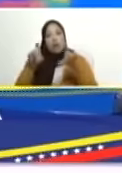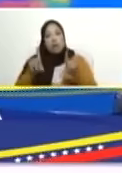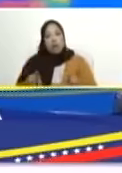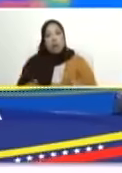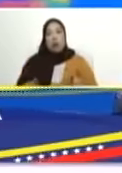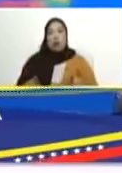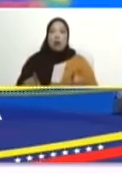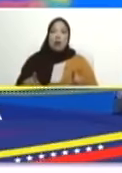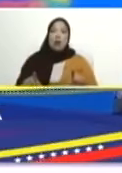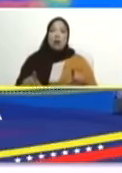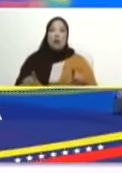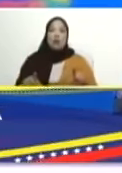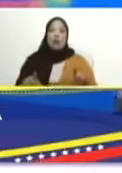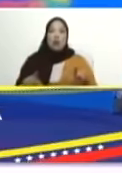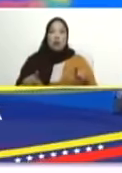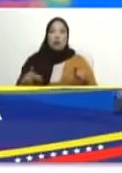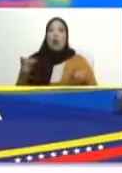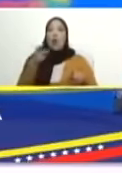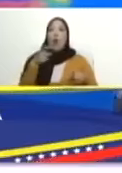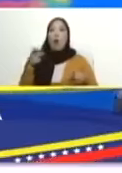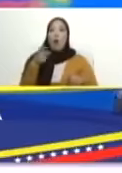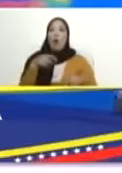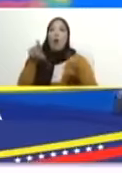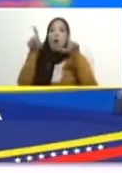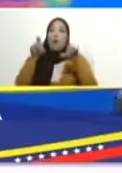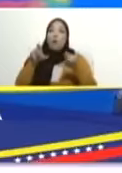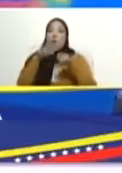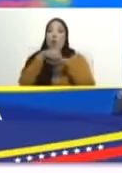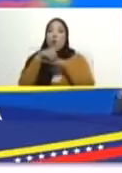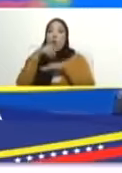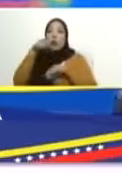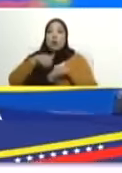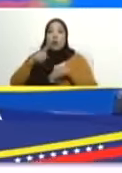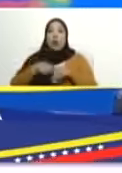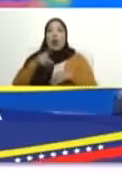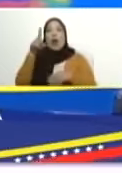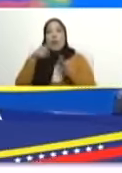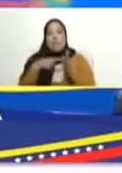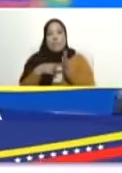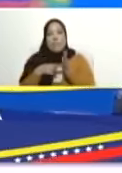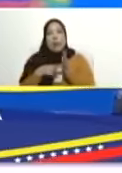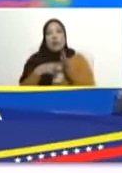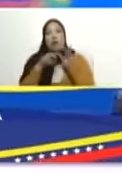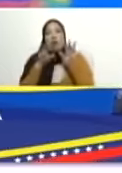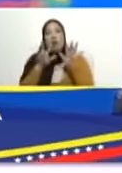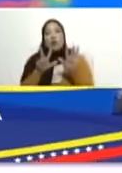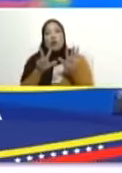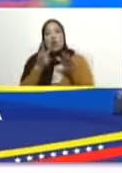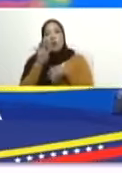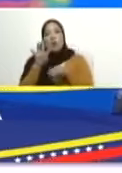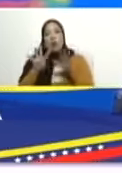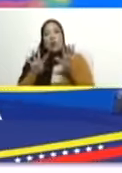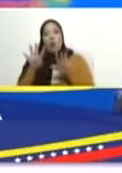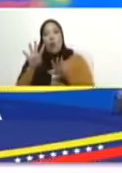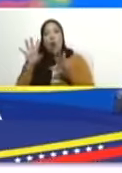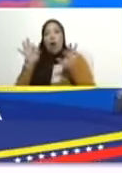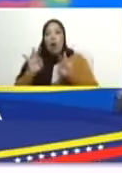no la dejaron buscar las pruebas. Los británicos todavía hoy, en 1899, dijeron: no le podemos